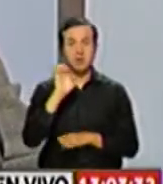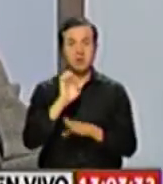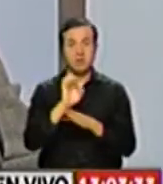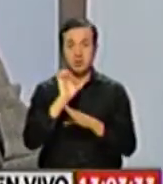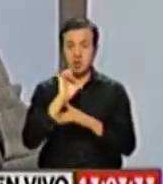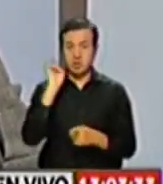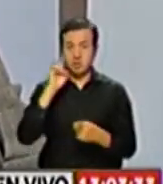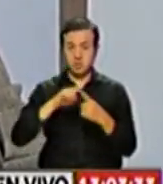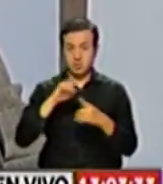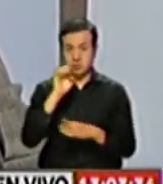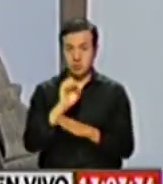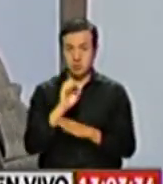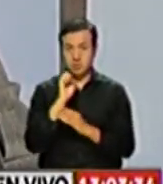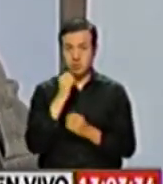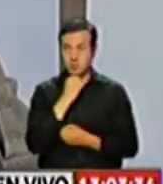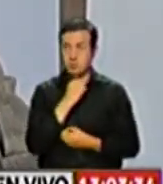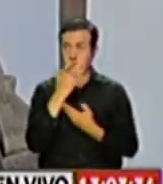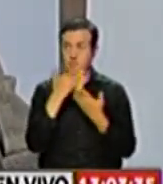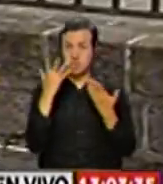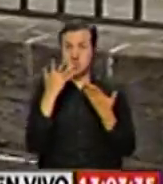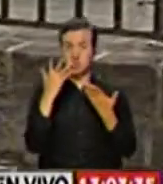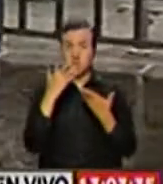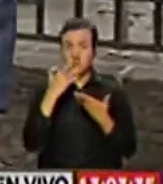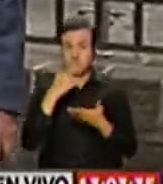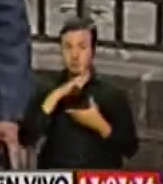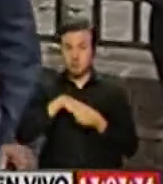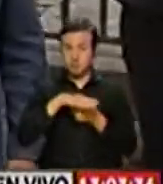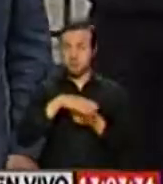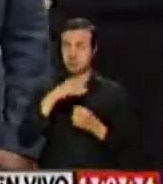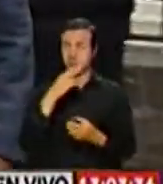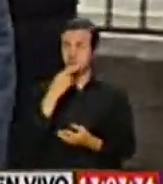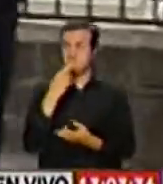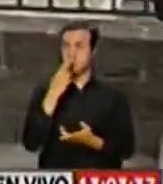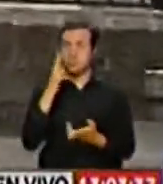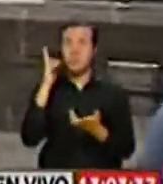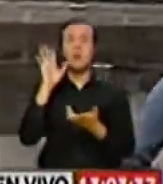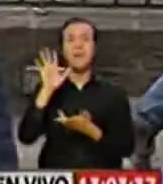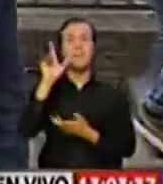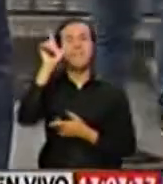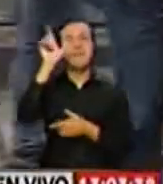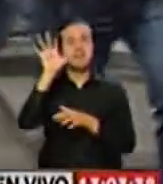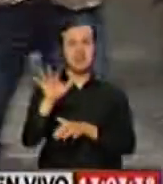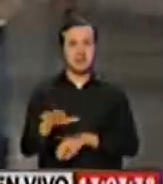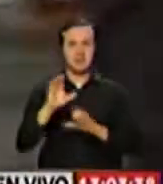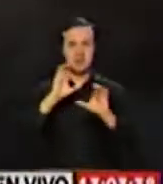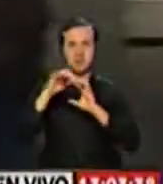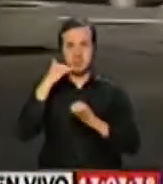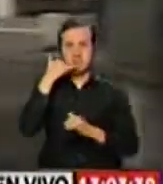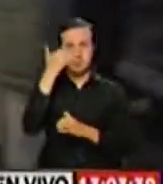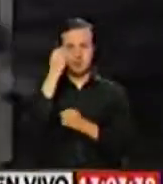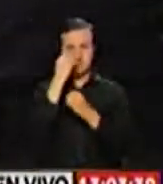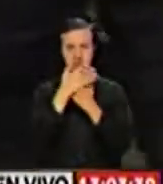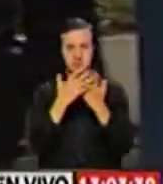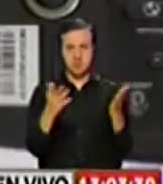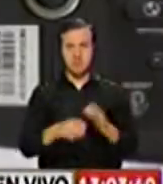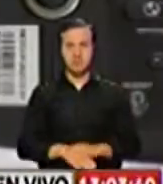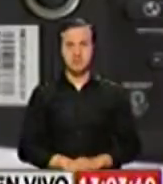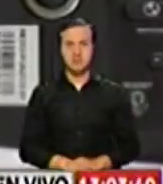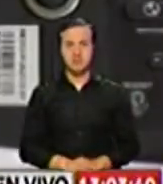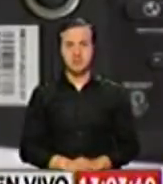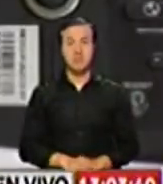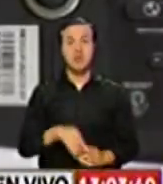ha respondido por los canales diplomáticos a Venezuela, el secretario nacional de Comunicación Andrés Michelena sí lo hizo y en estos términos. Y